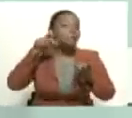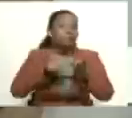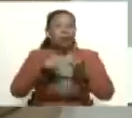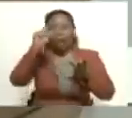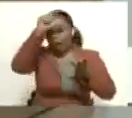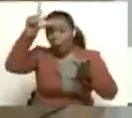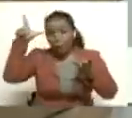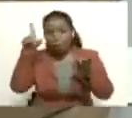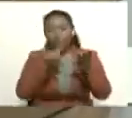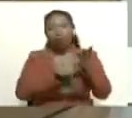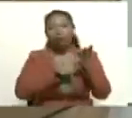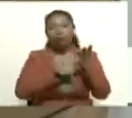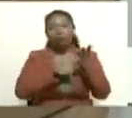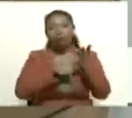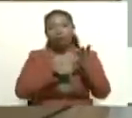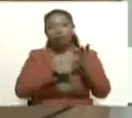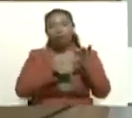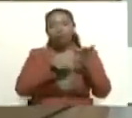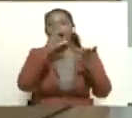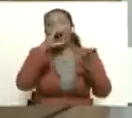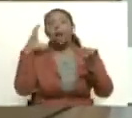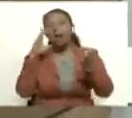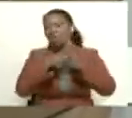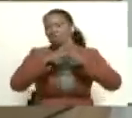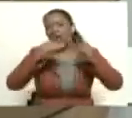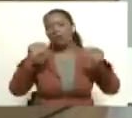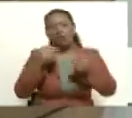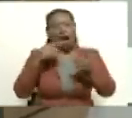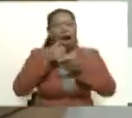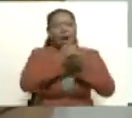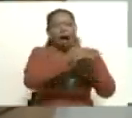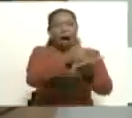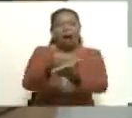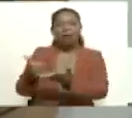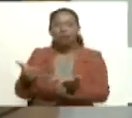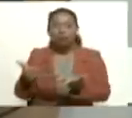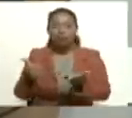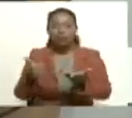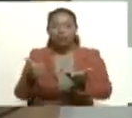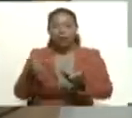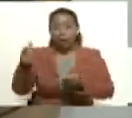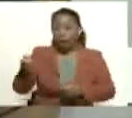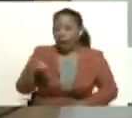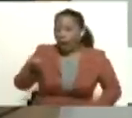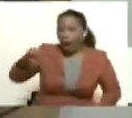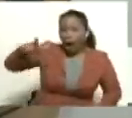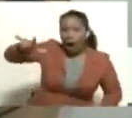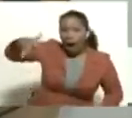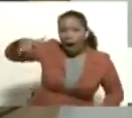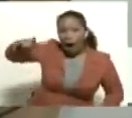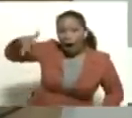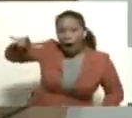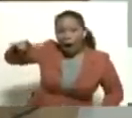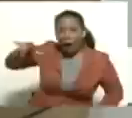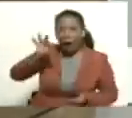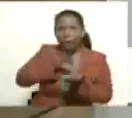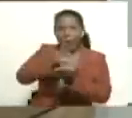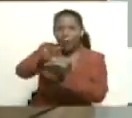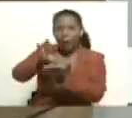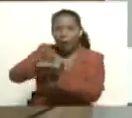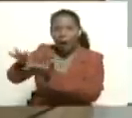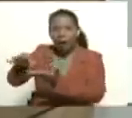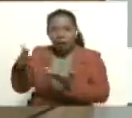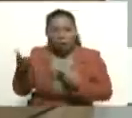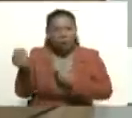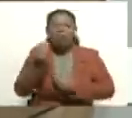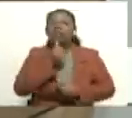López, ayudó a Capriles Radón, ¿que a quién va a ayudar? Al instrumento, a los peones, a los alfiles que ellos tenían aquí. ¿A quién